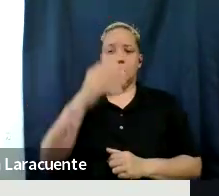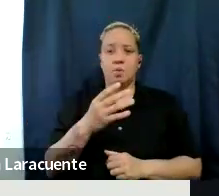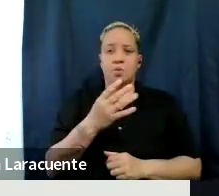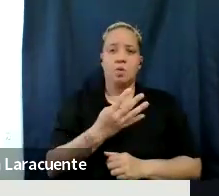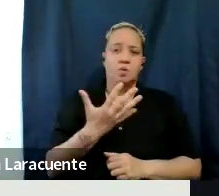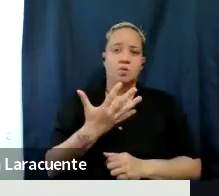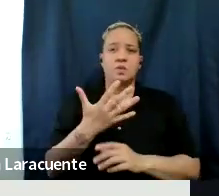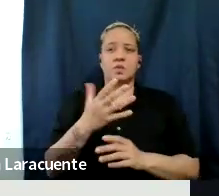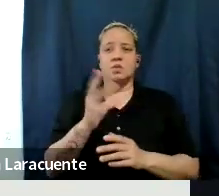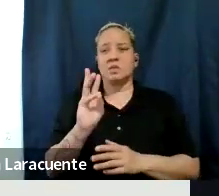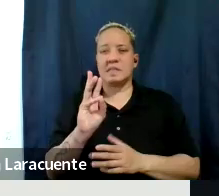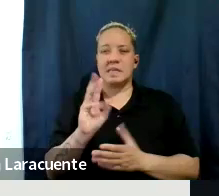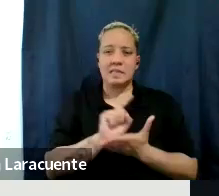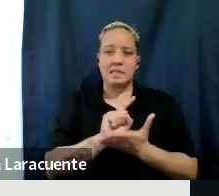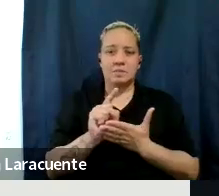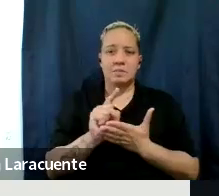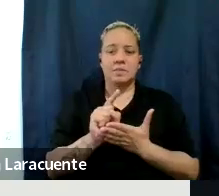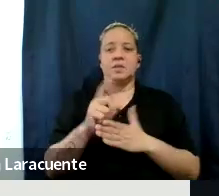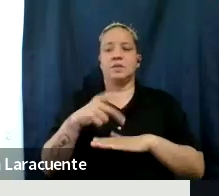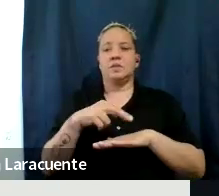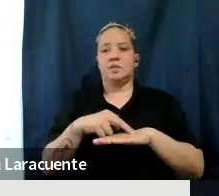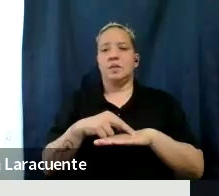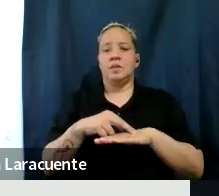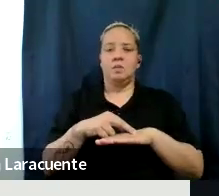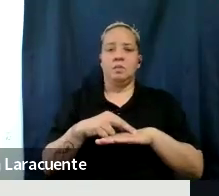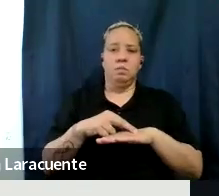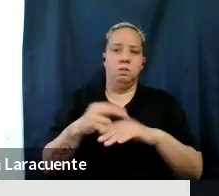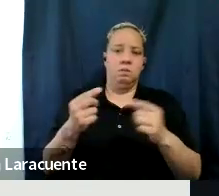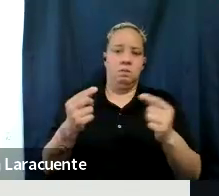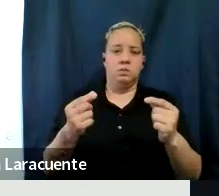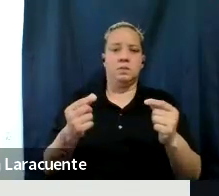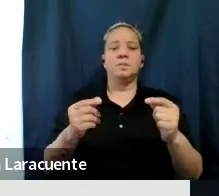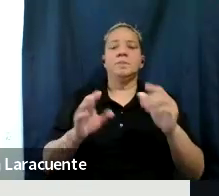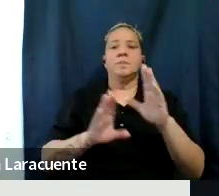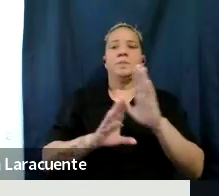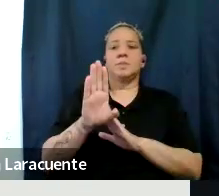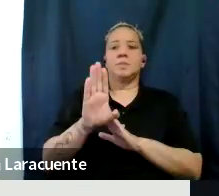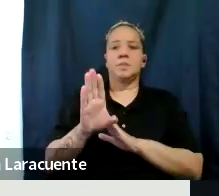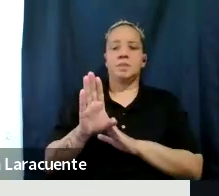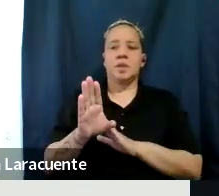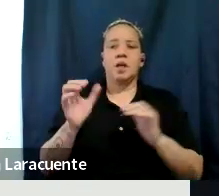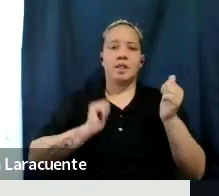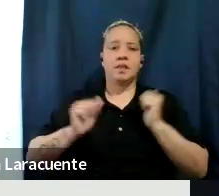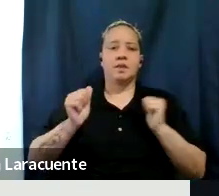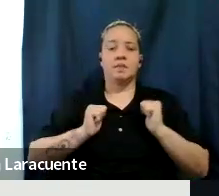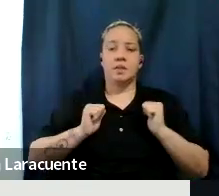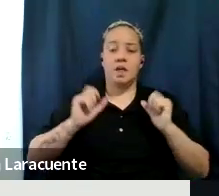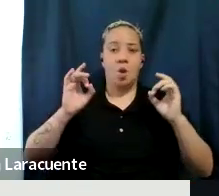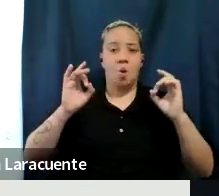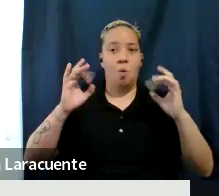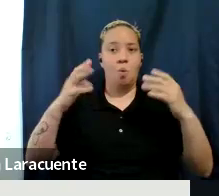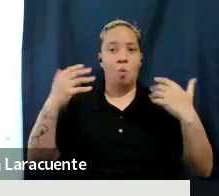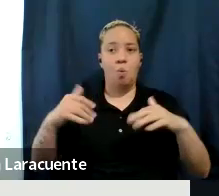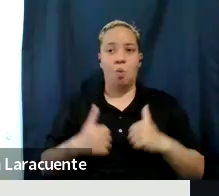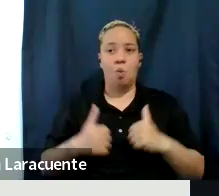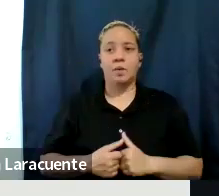en Puerto Rico, las va a ocupar Juan Ramón Jiménez, bueno, va a desarrollar una actividad frenética, va a